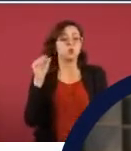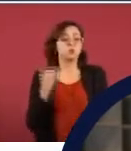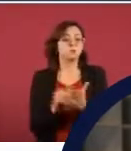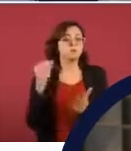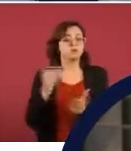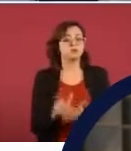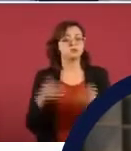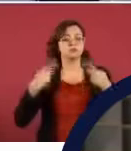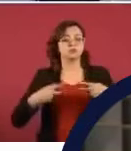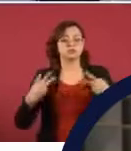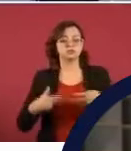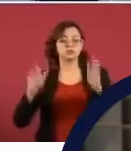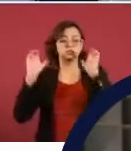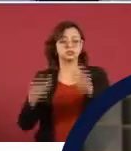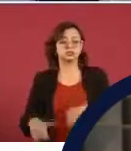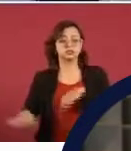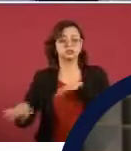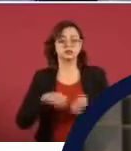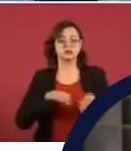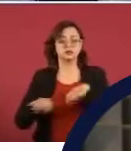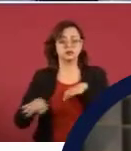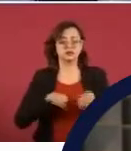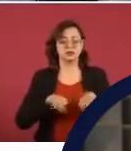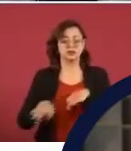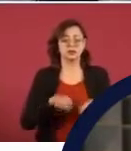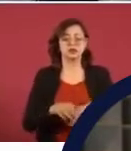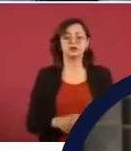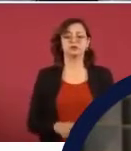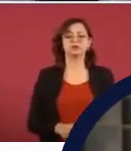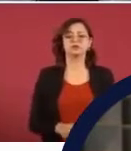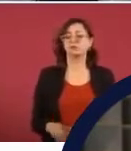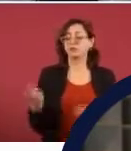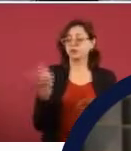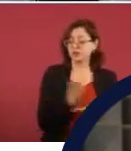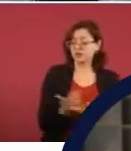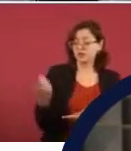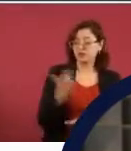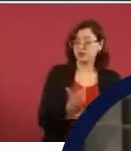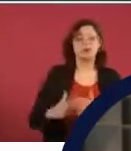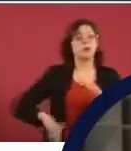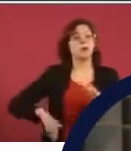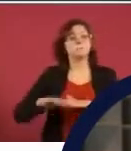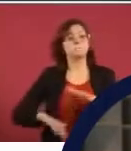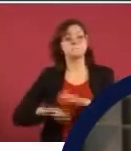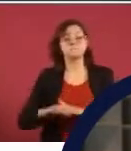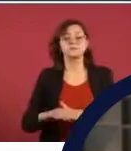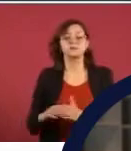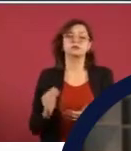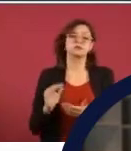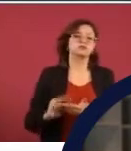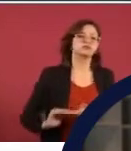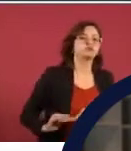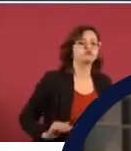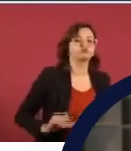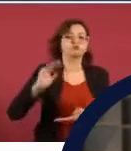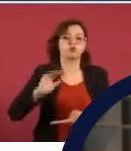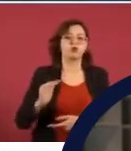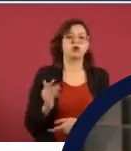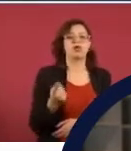crecimiento mediocre que se dijo durante años y años, que sí, era bajo, ¿no? El crecimiento del 2% en